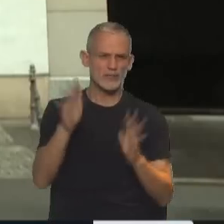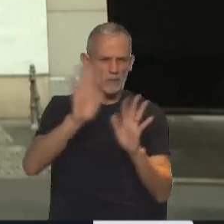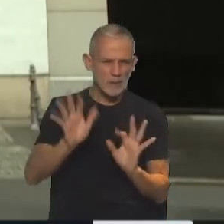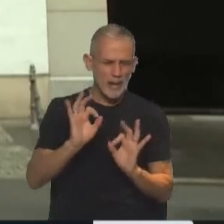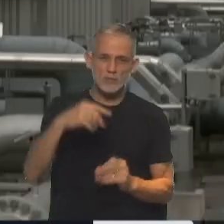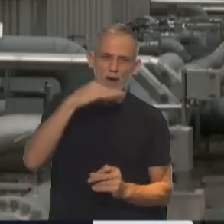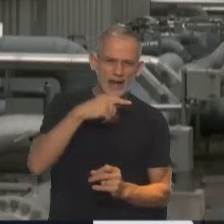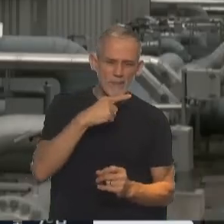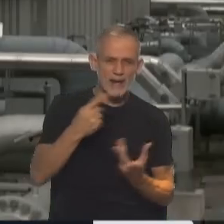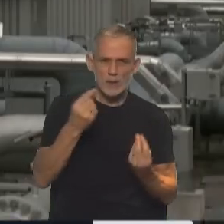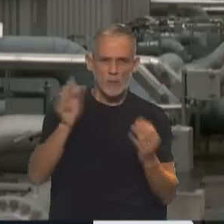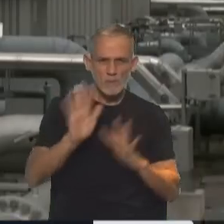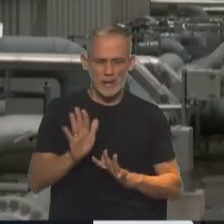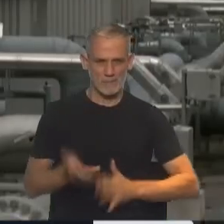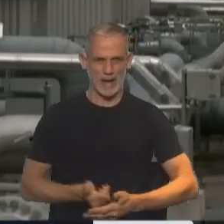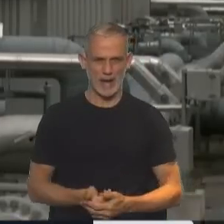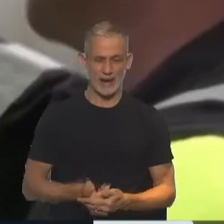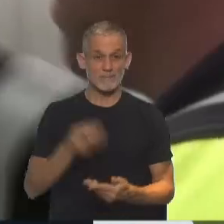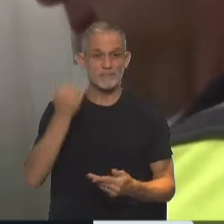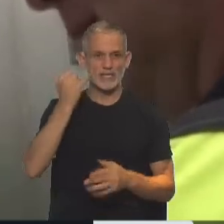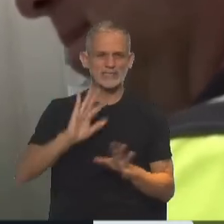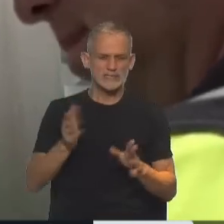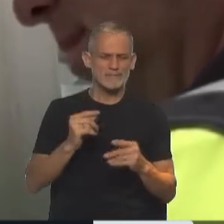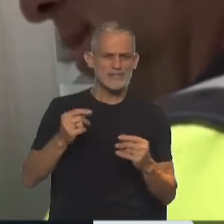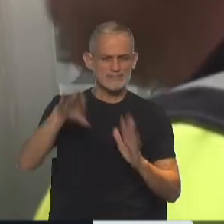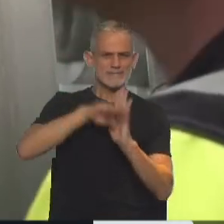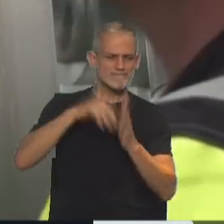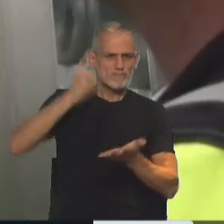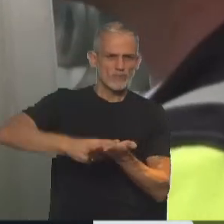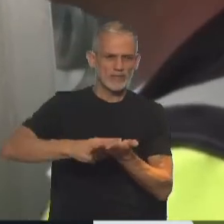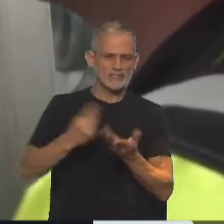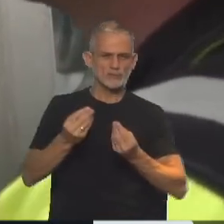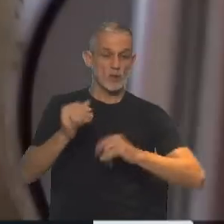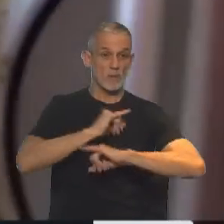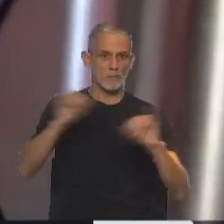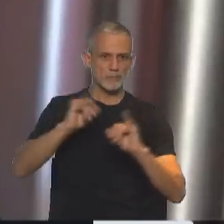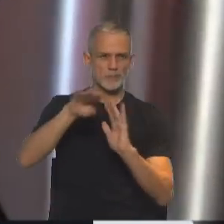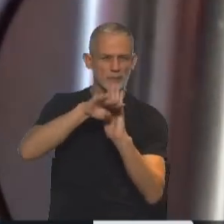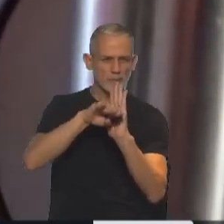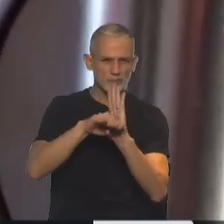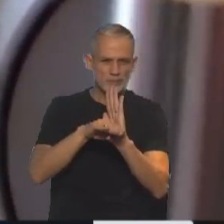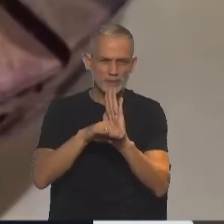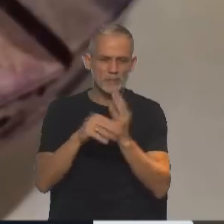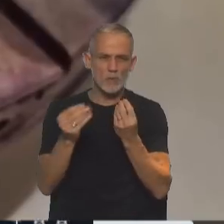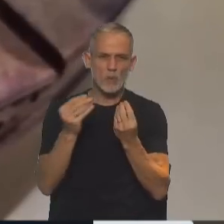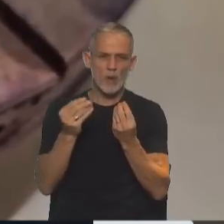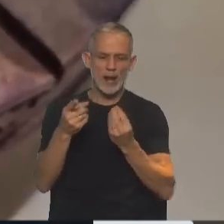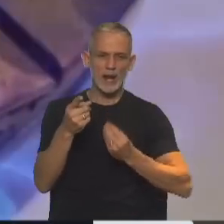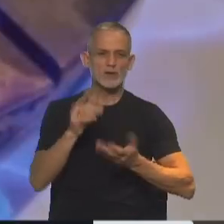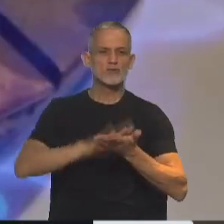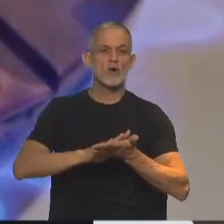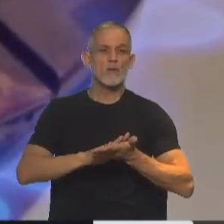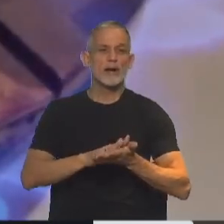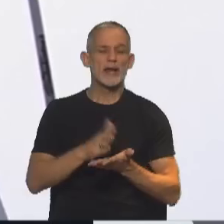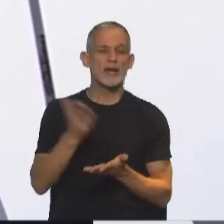alemanes para esta situación han tomado algunas medidas ya están empezando a anunciar medidas específicas en lo que se refiere a